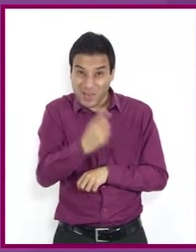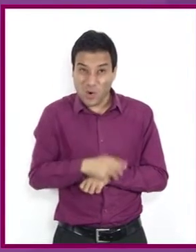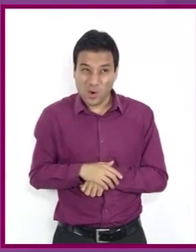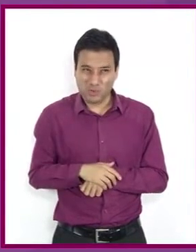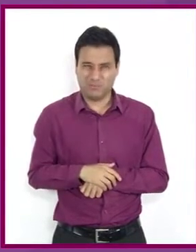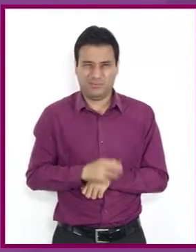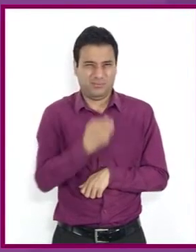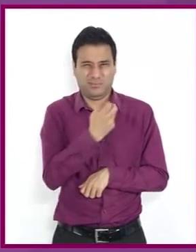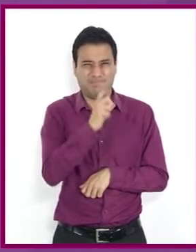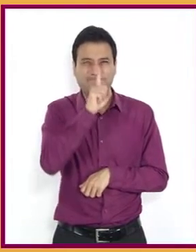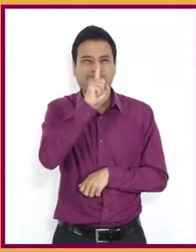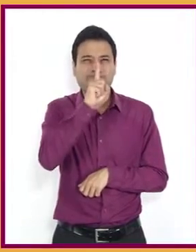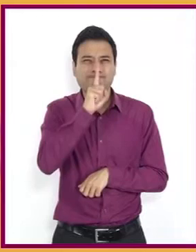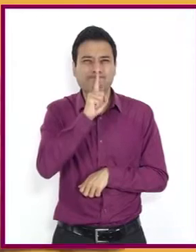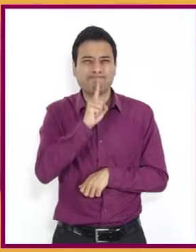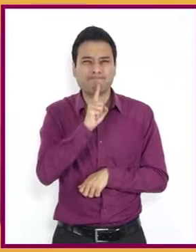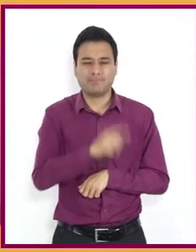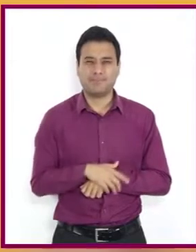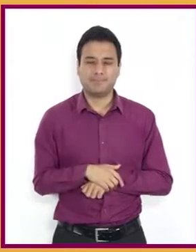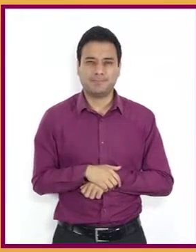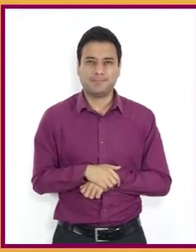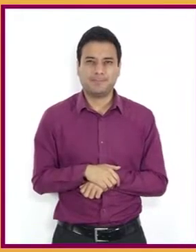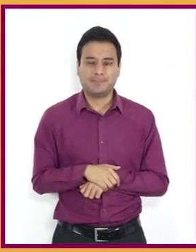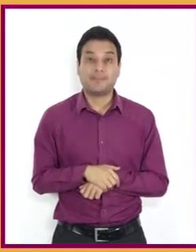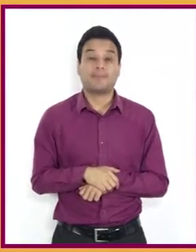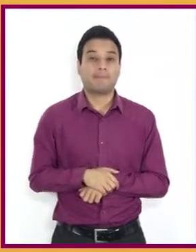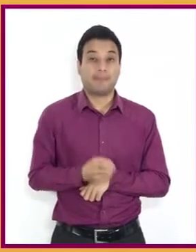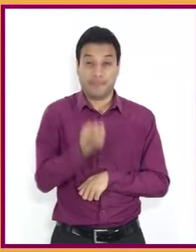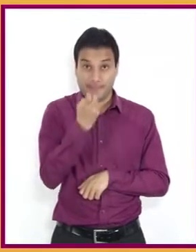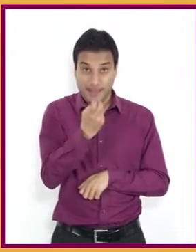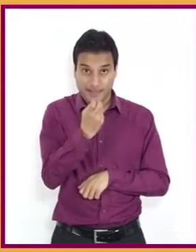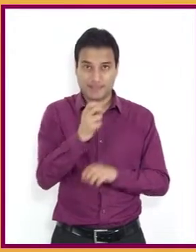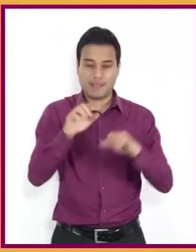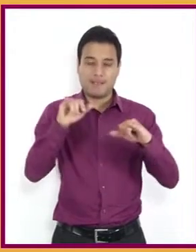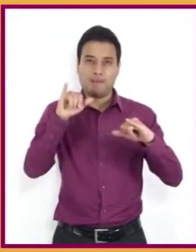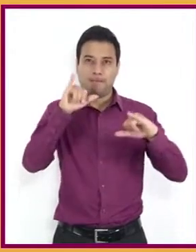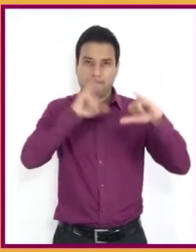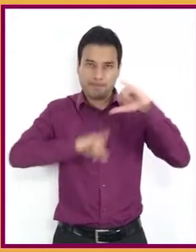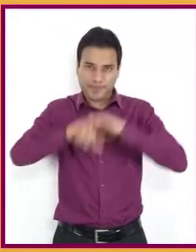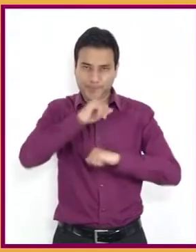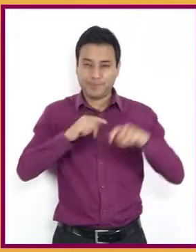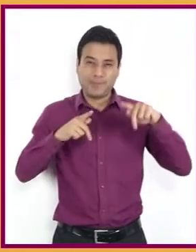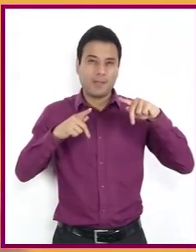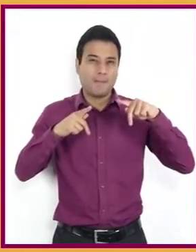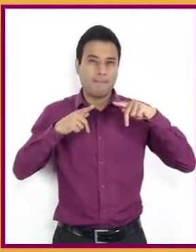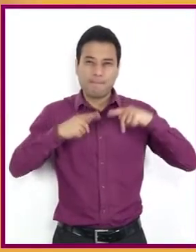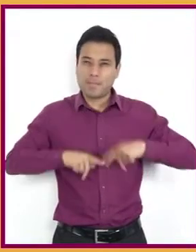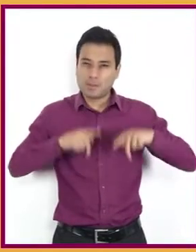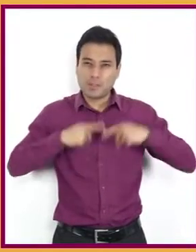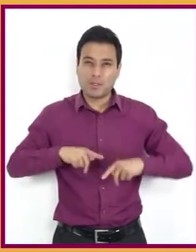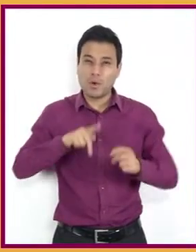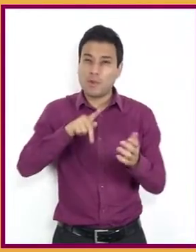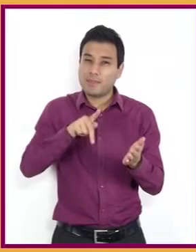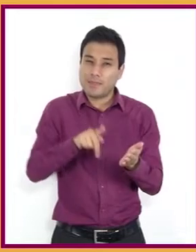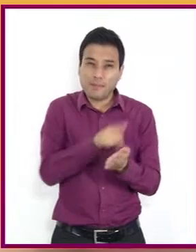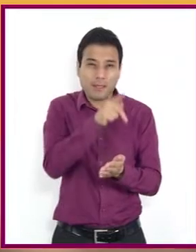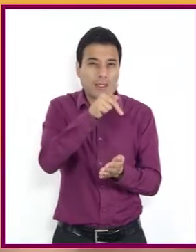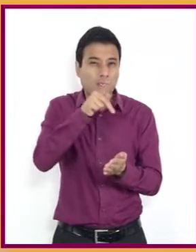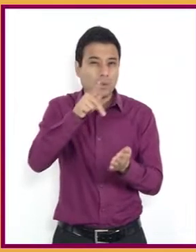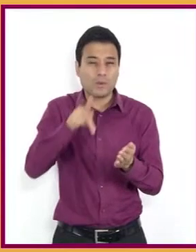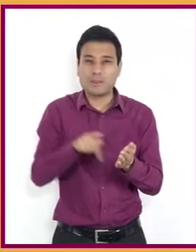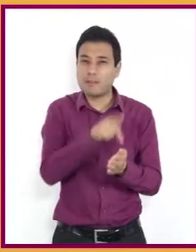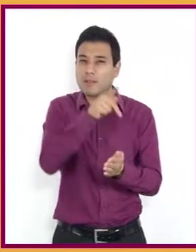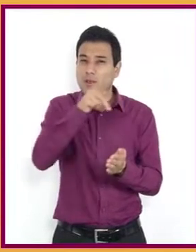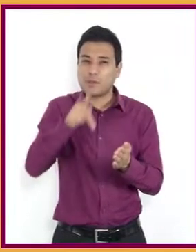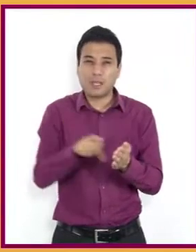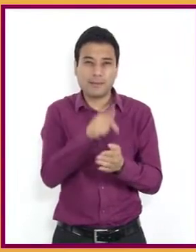1500 años. Este experimento, bueno, se ha repetido miles, quizá yo creo que millones